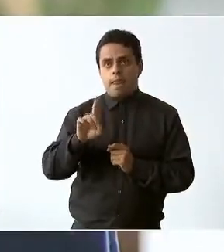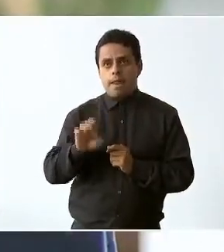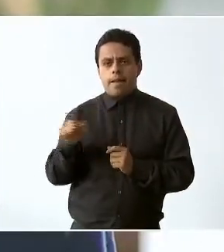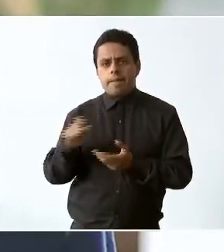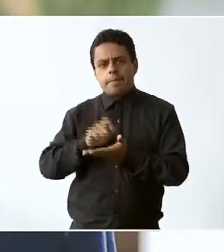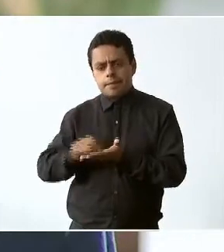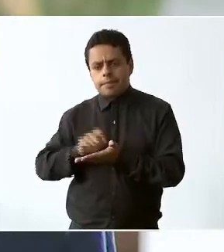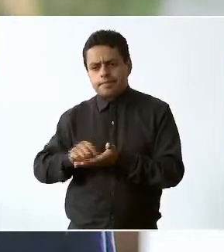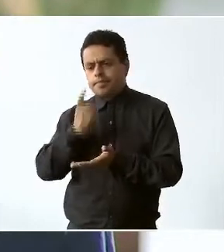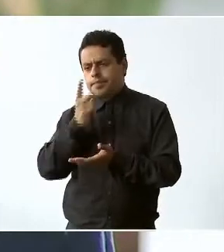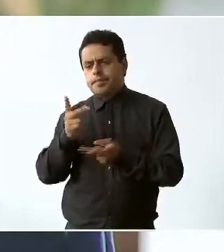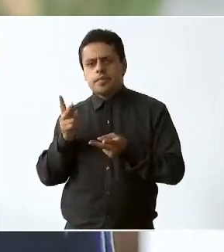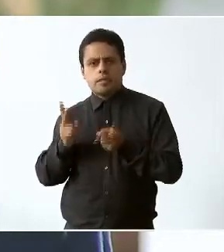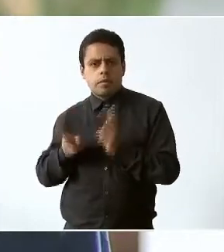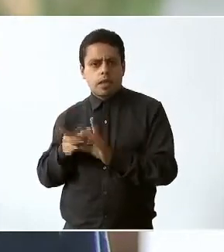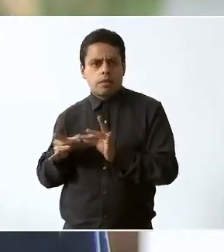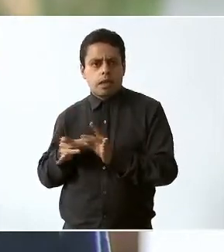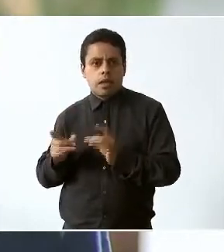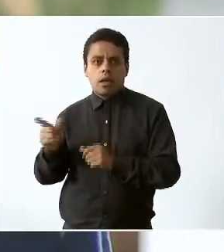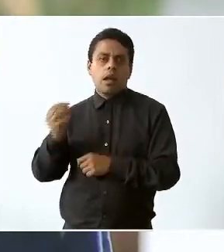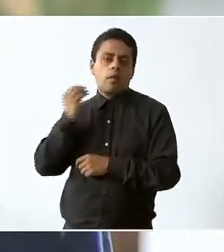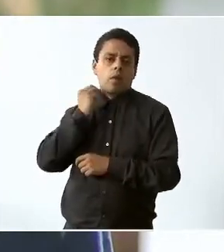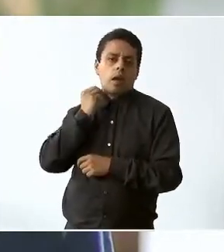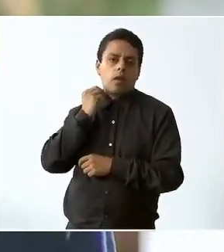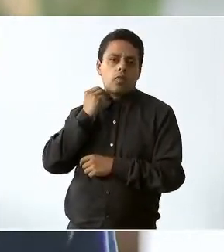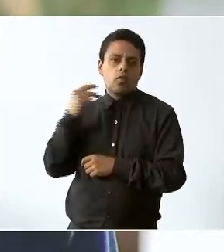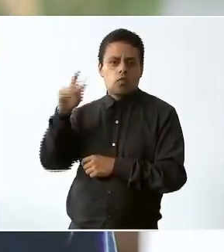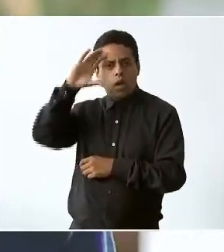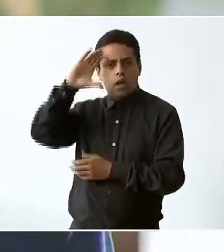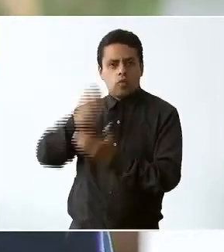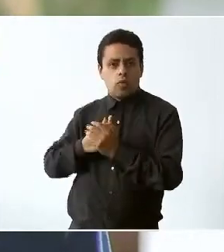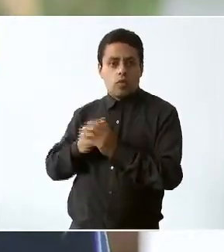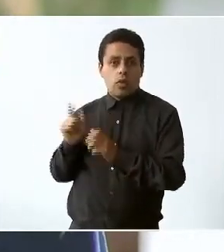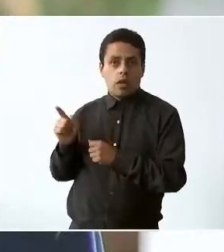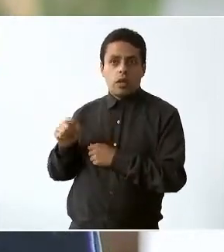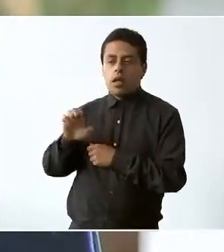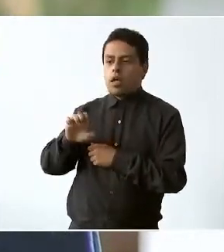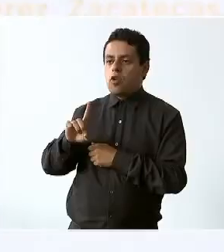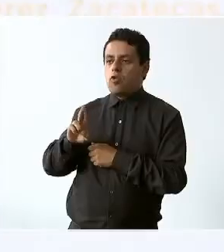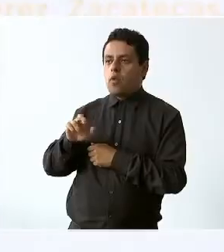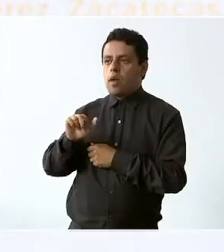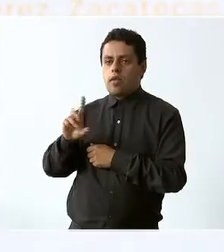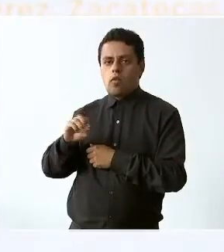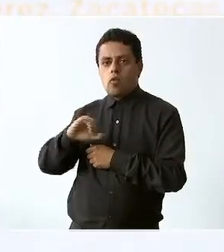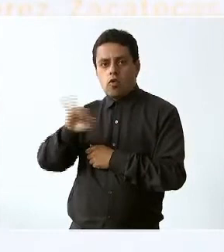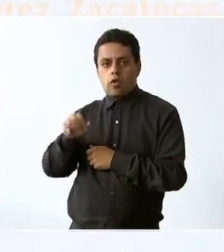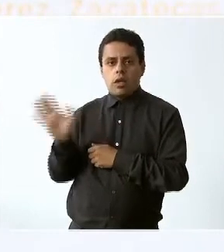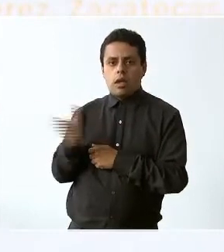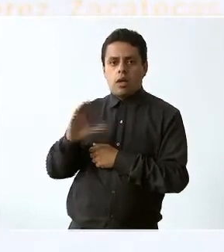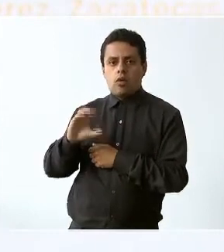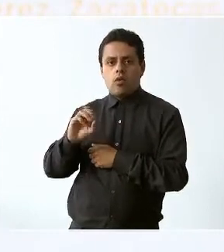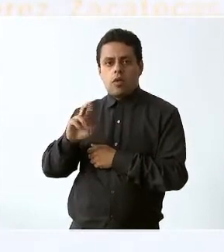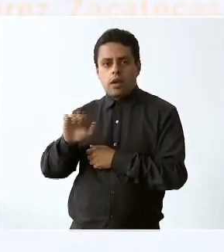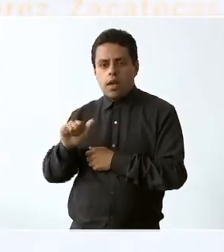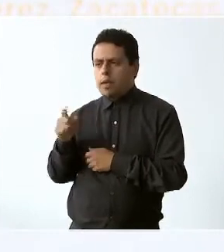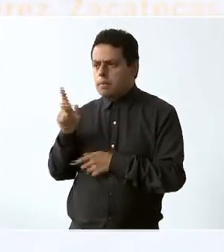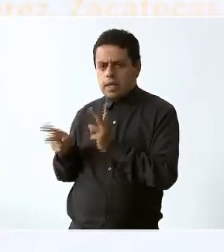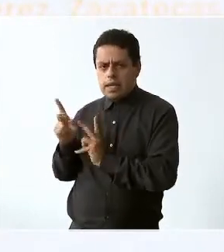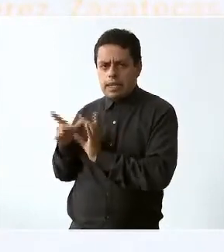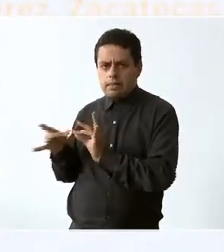explicaba a un amigo, al abogado católico Eduardo J. Correa, lo